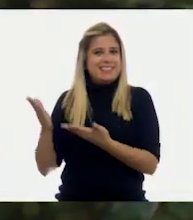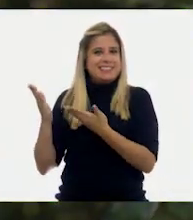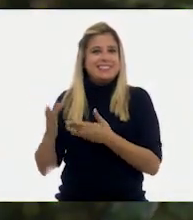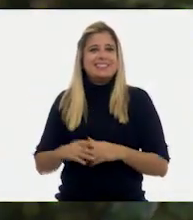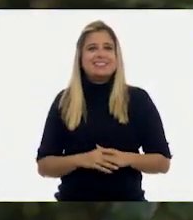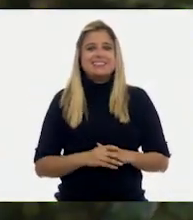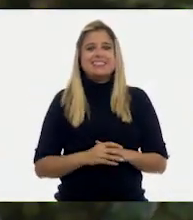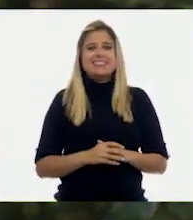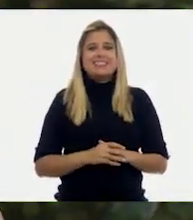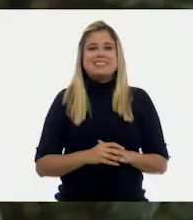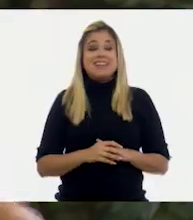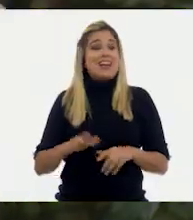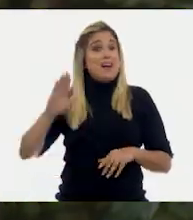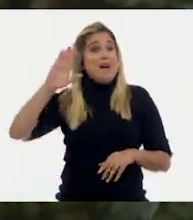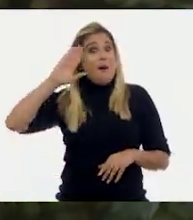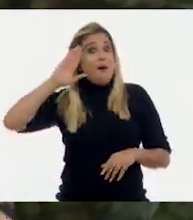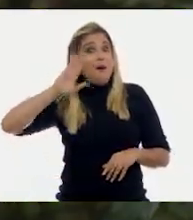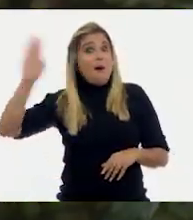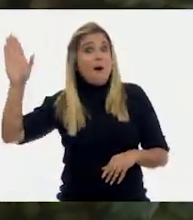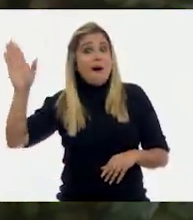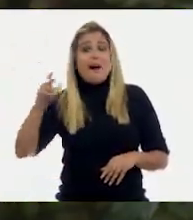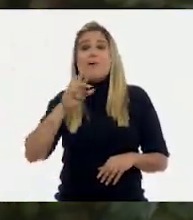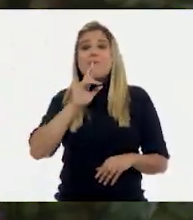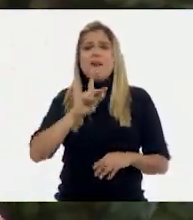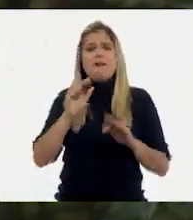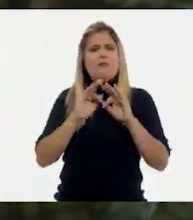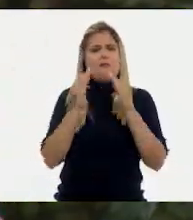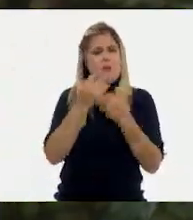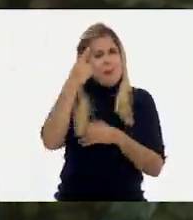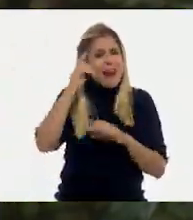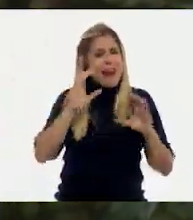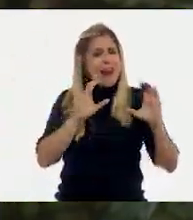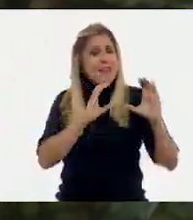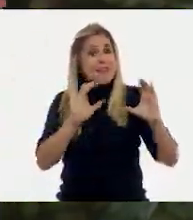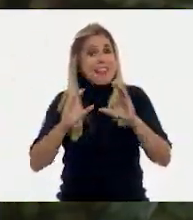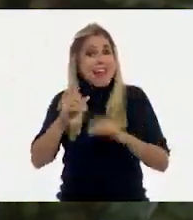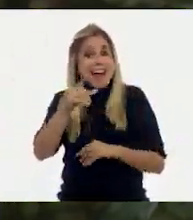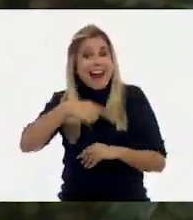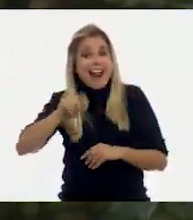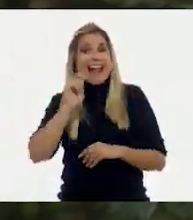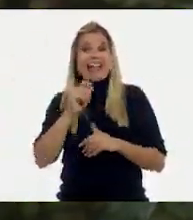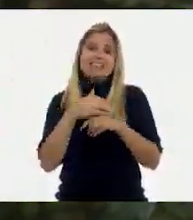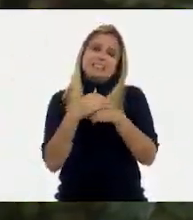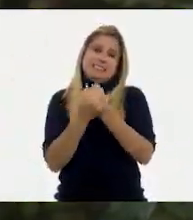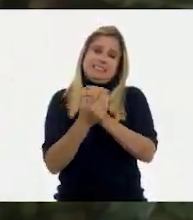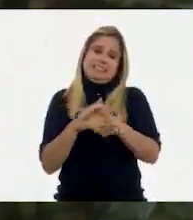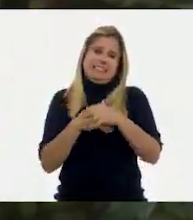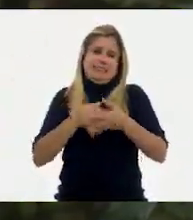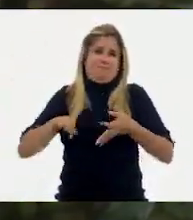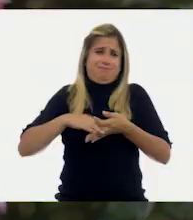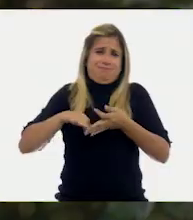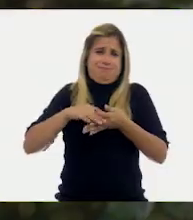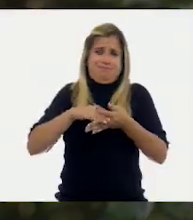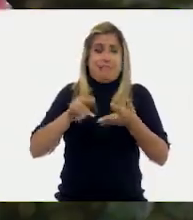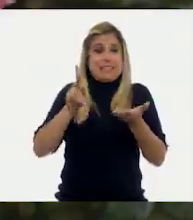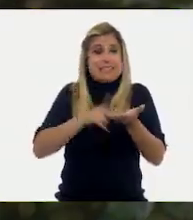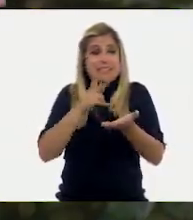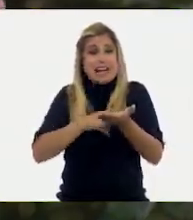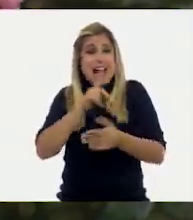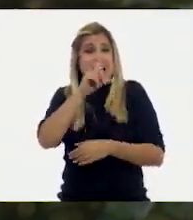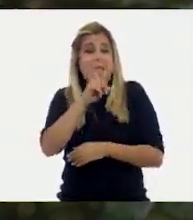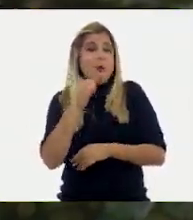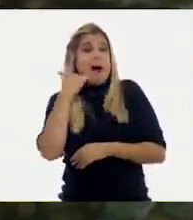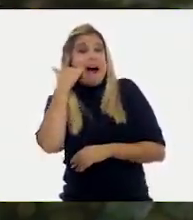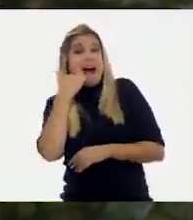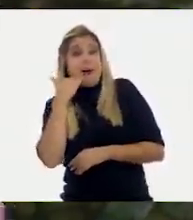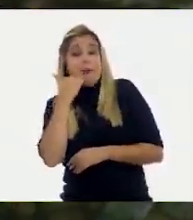¡Hola! La mejor forma de cuidarnos es lavarnos las manos frecuentemente con agua y